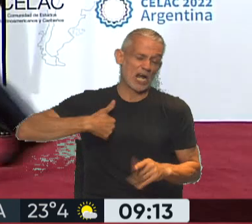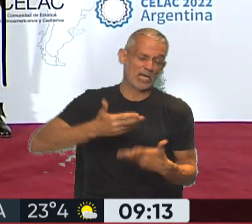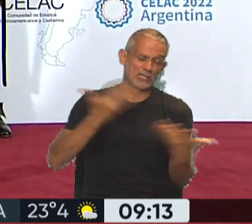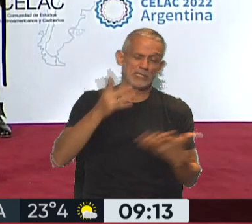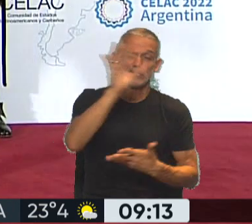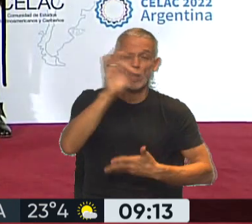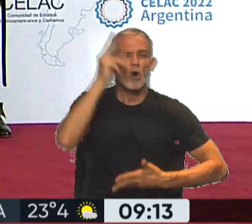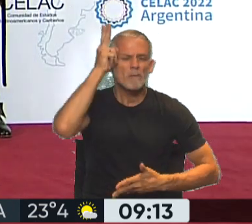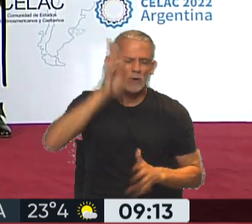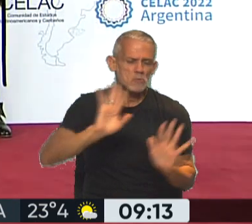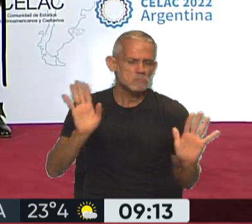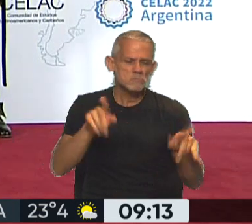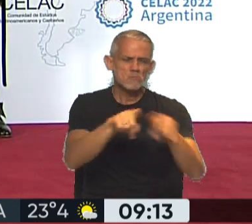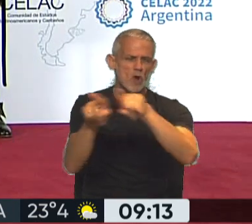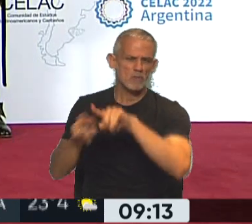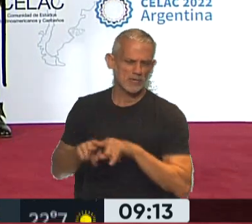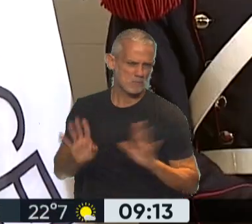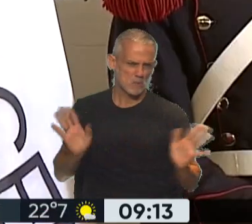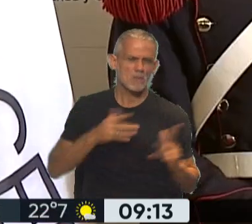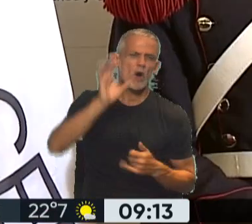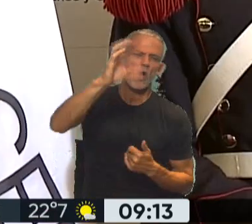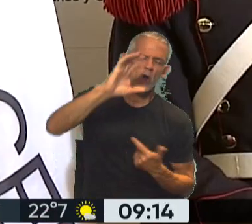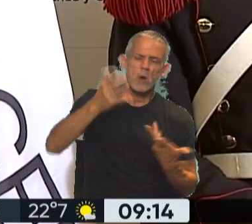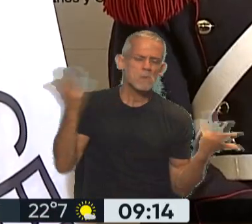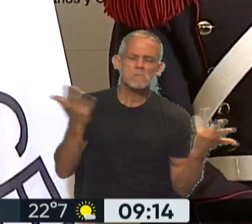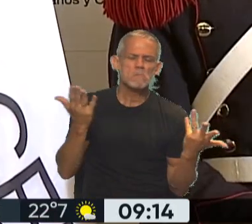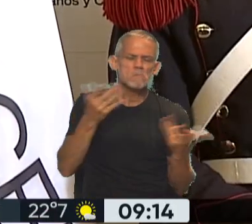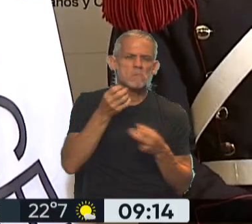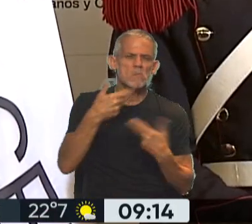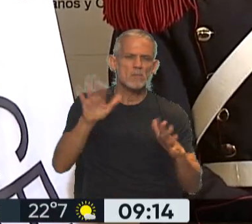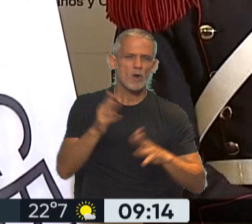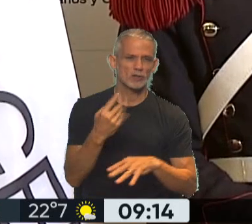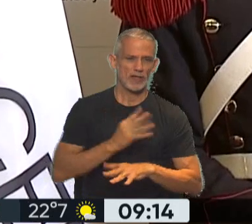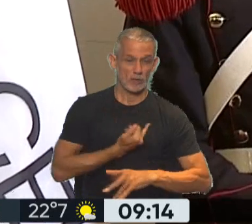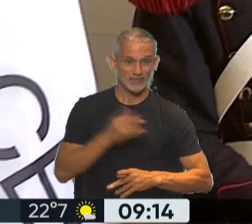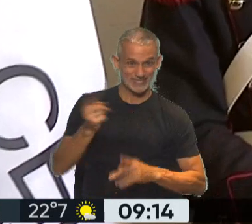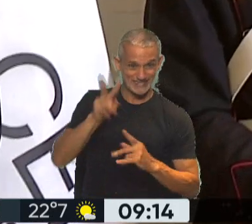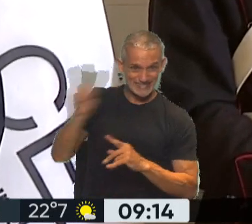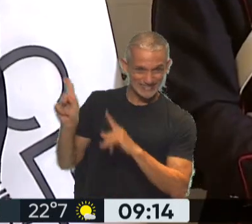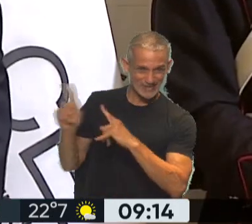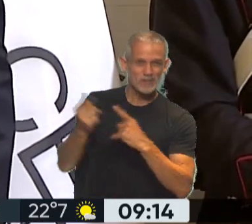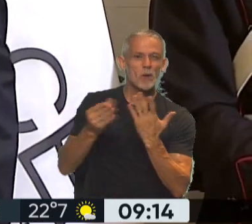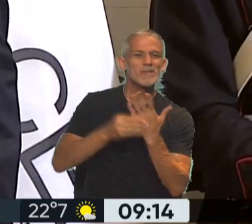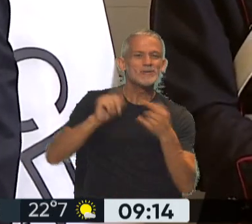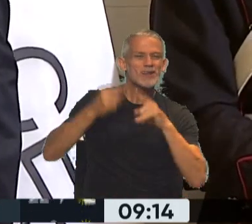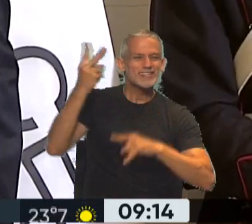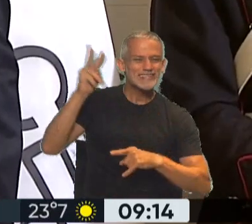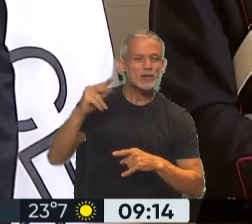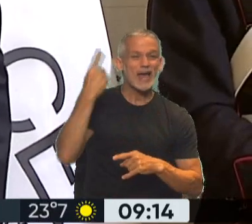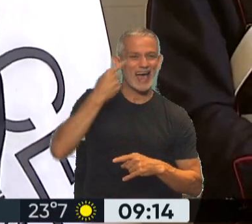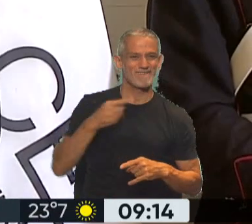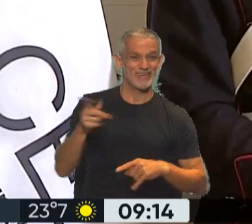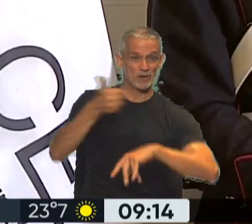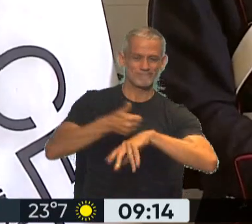sea en Perú sea en Colombia sea donde sea imágenes en directo argentino Santiago cafiero